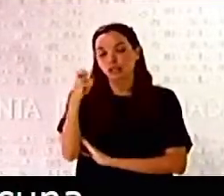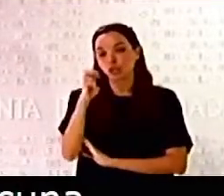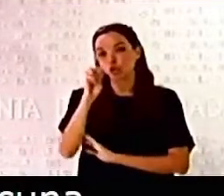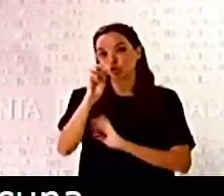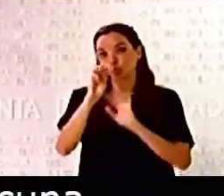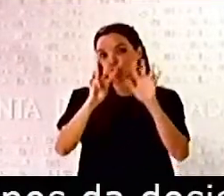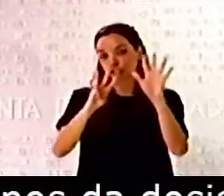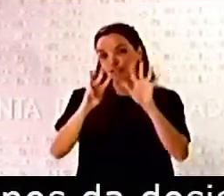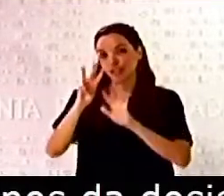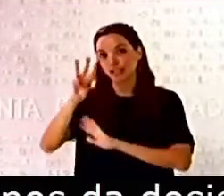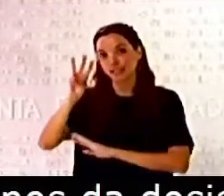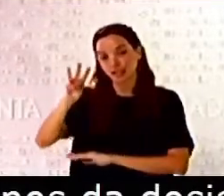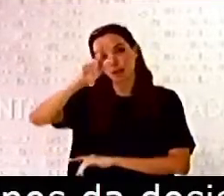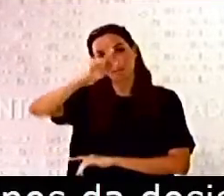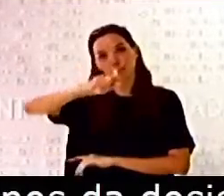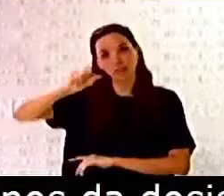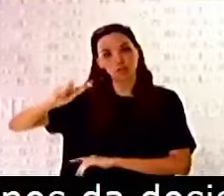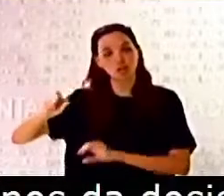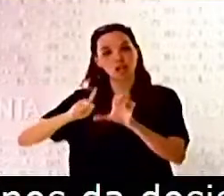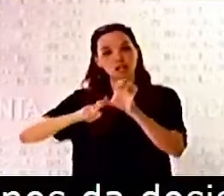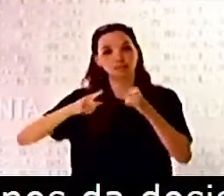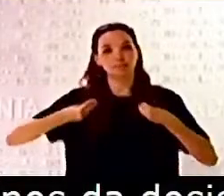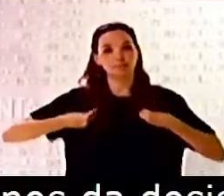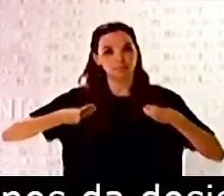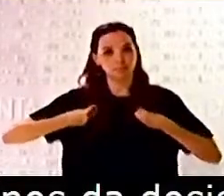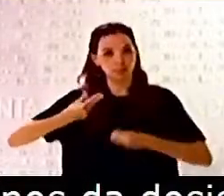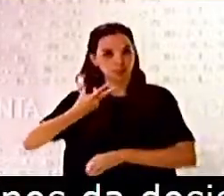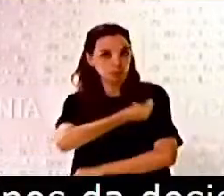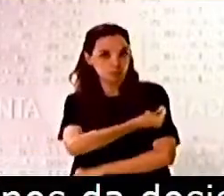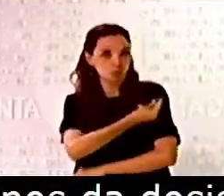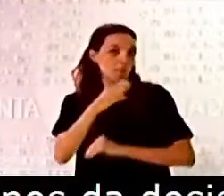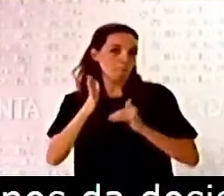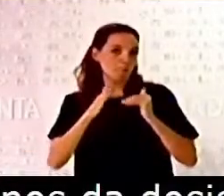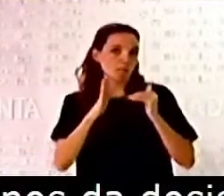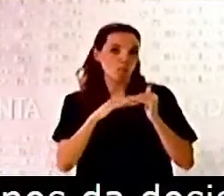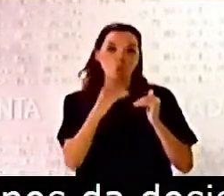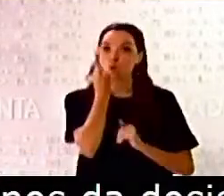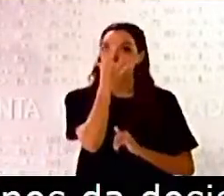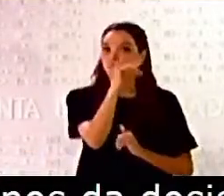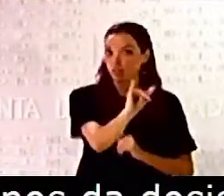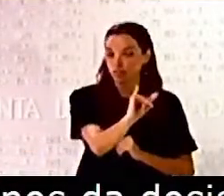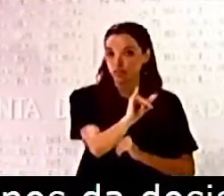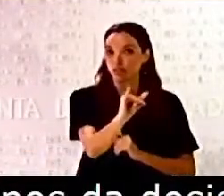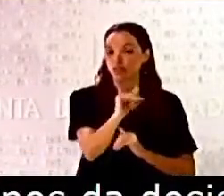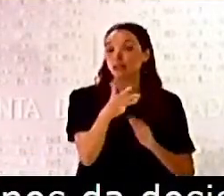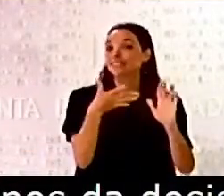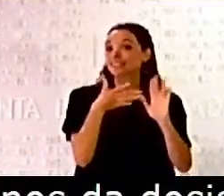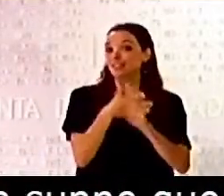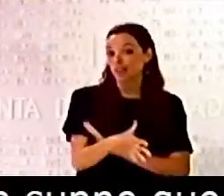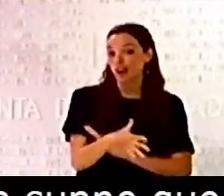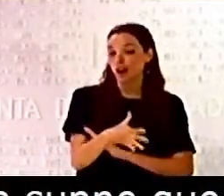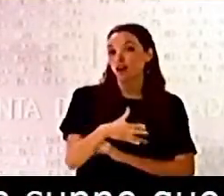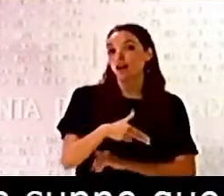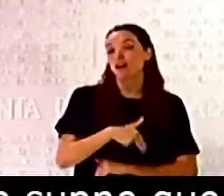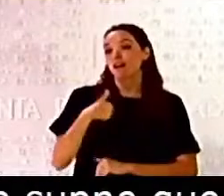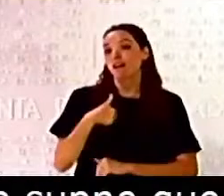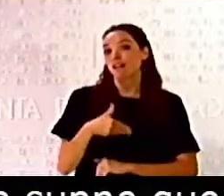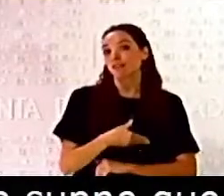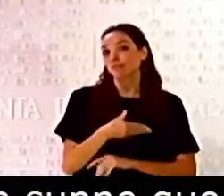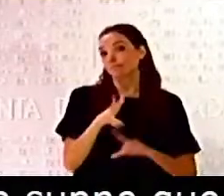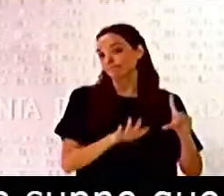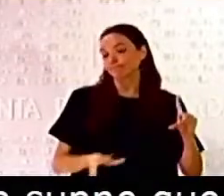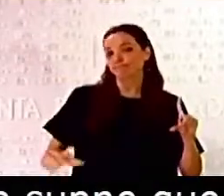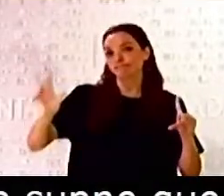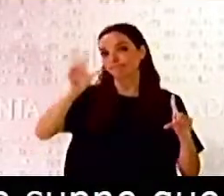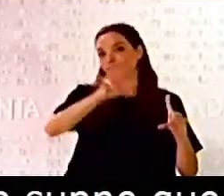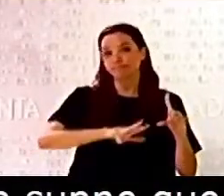892.383 extremeños y extremeñas, lo que supone que sobre la población total de Extremadura, con al menos